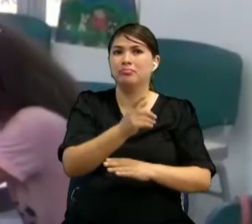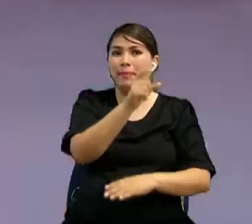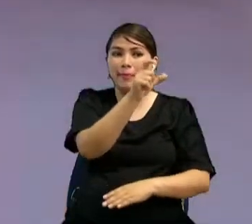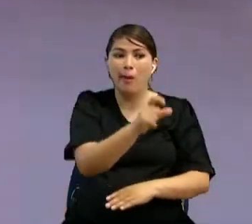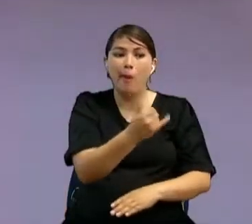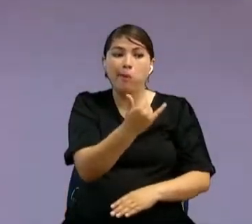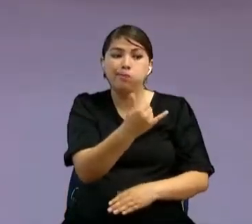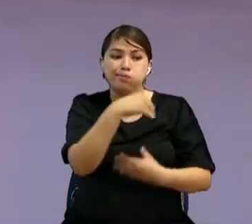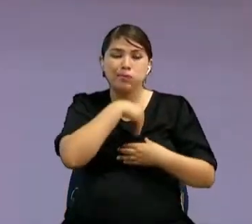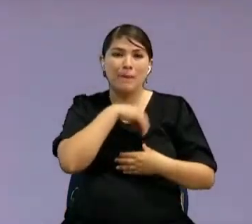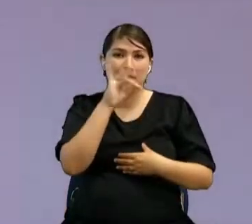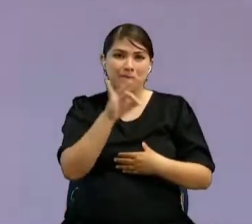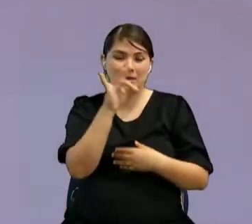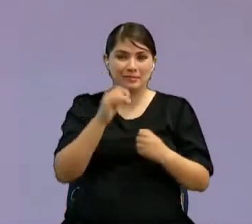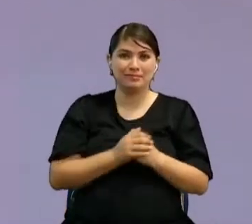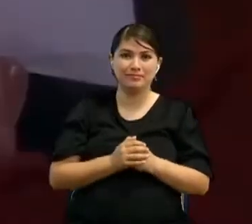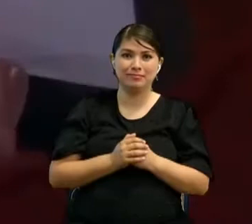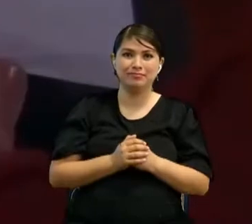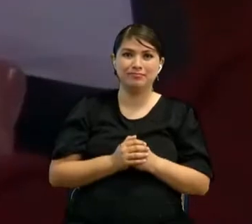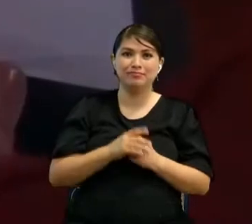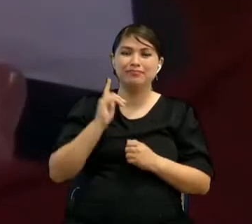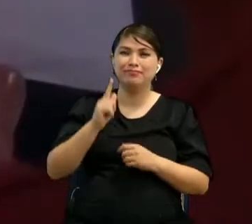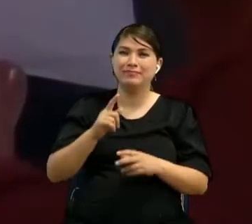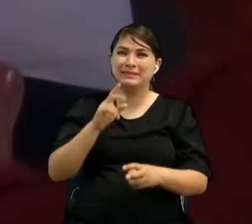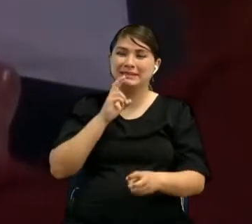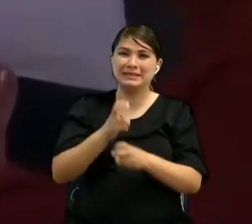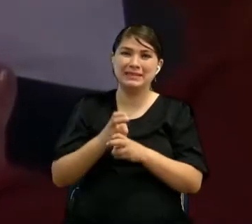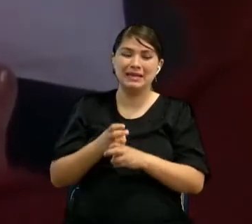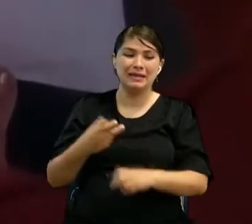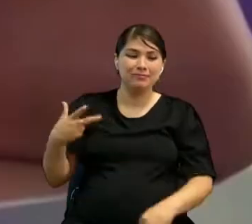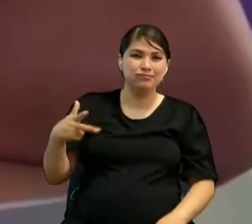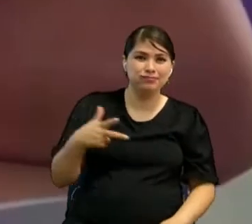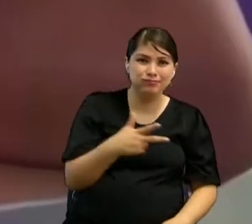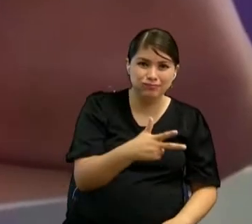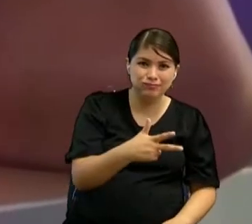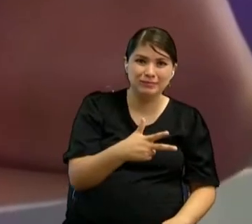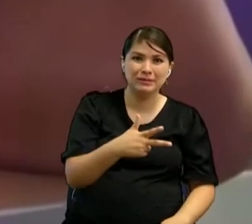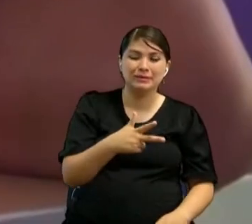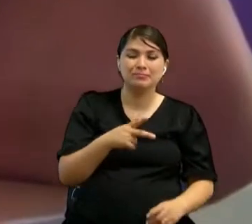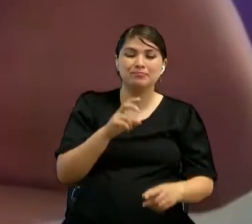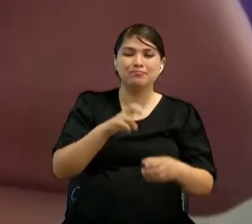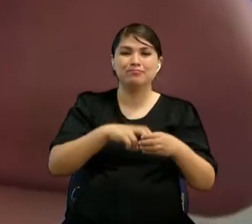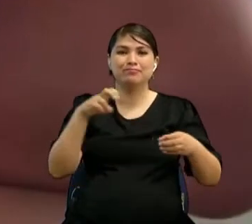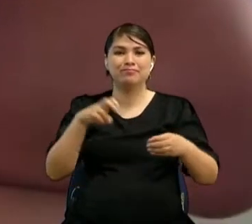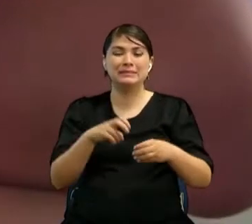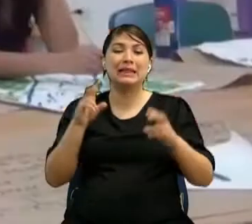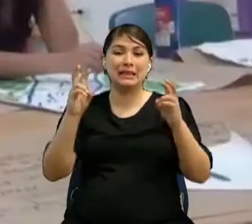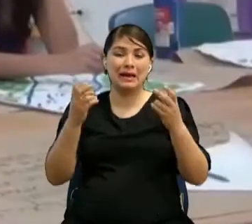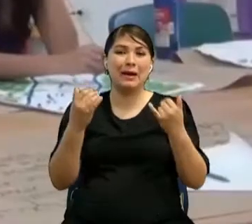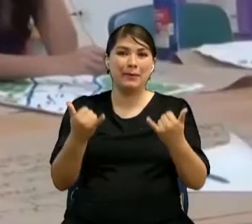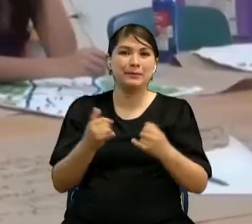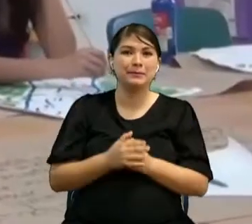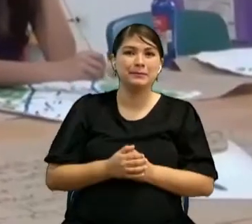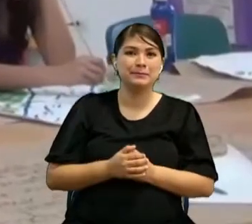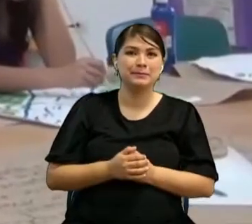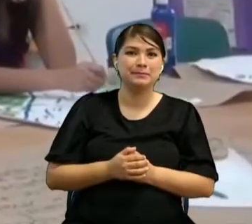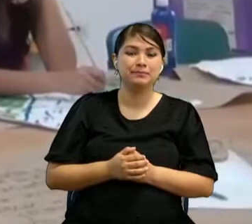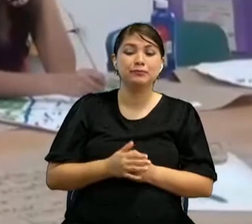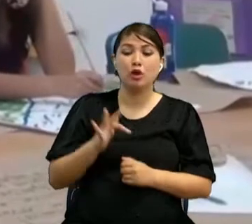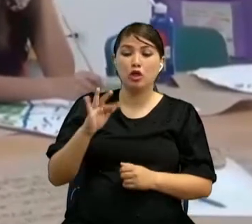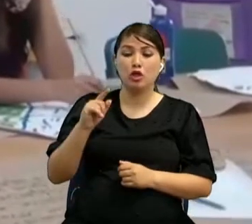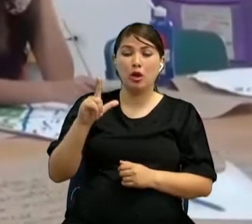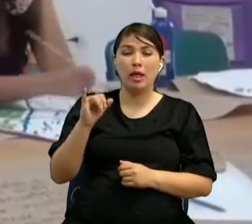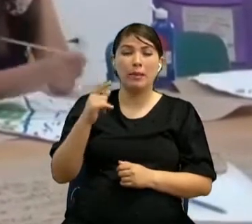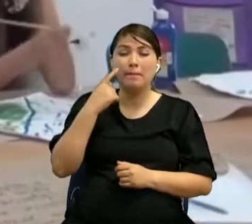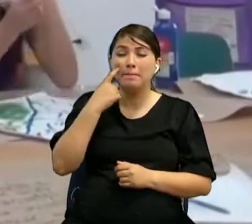el virus. La problemática de los desplazamientos y las migraciones es el tema que abordan en esta oportunidad. Pues en Toledo lo que